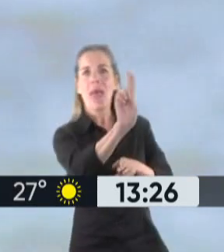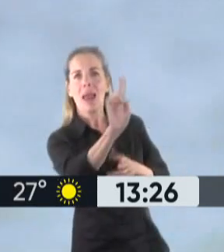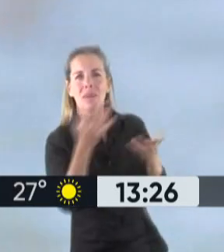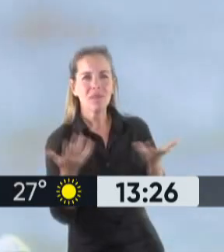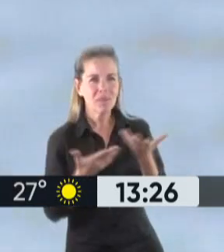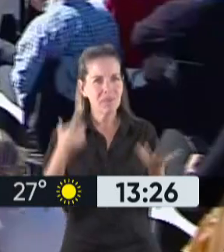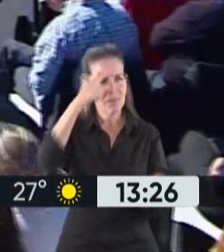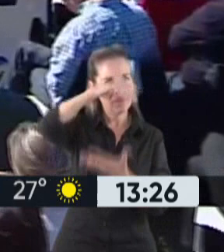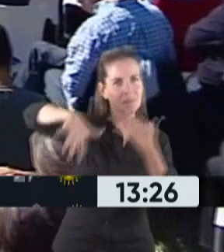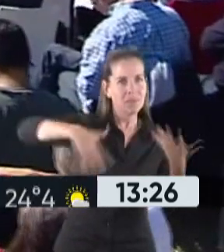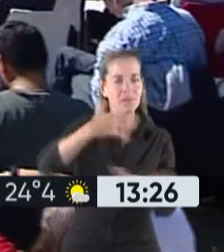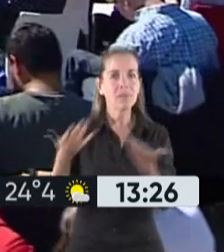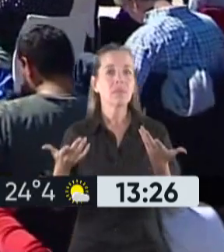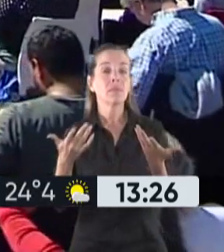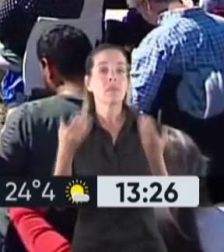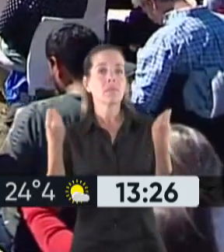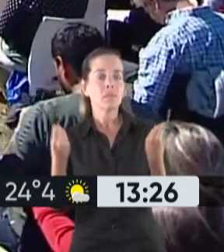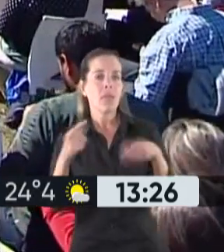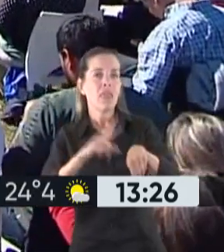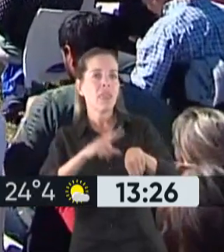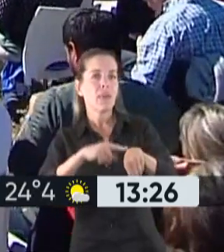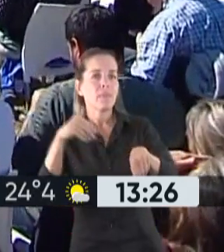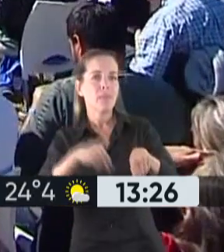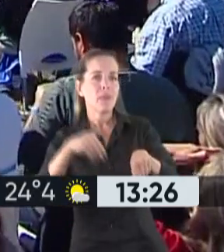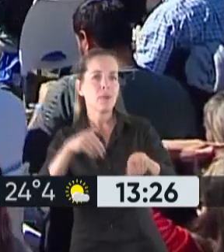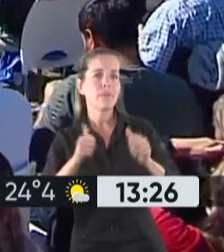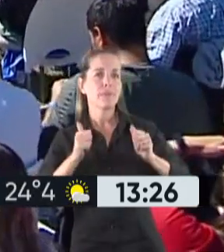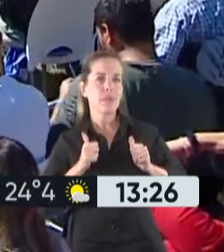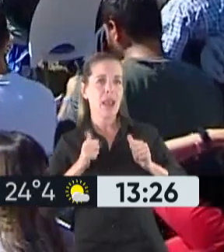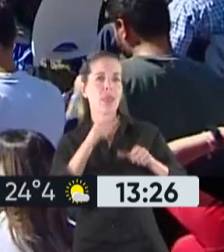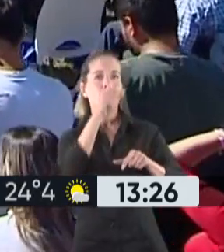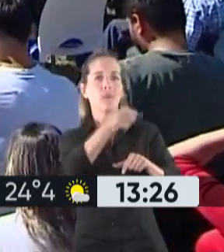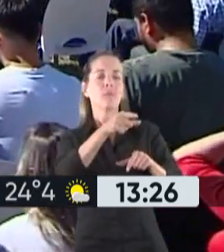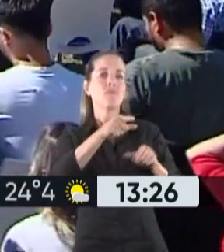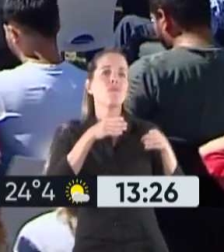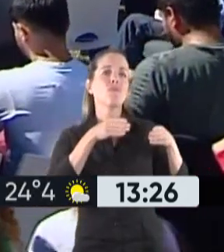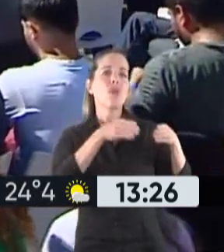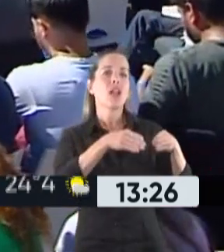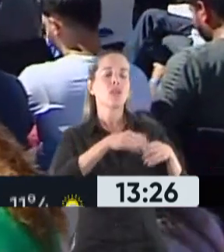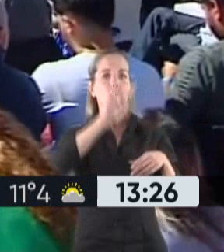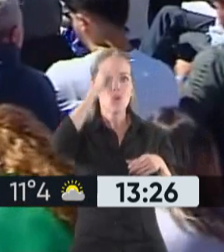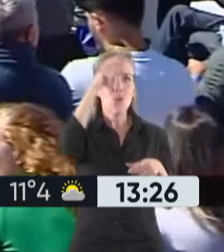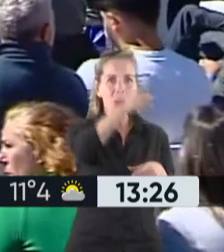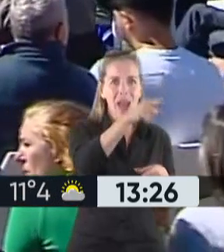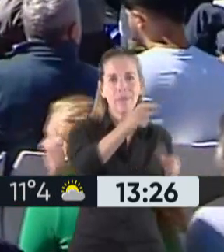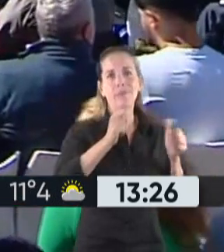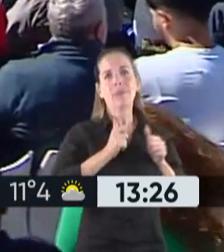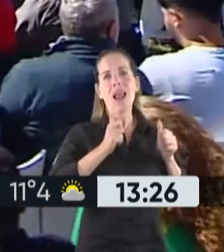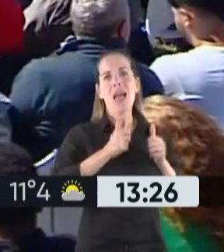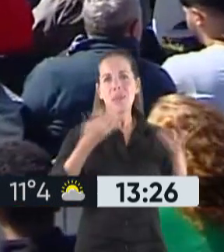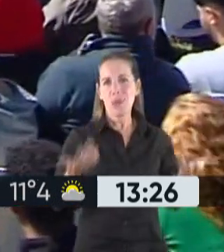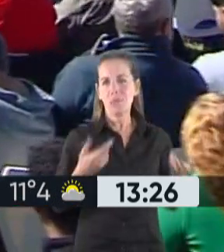Tener que hacer largas esperas frente al puerto de Montevideo, con todos los costos que esto significa.